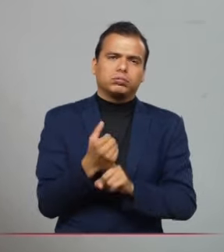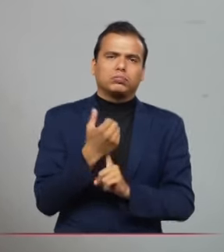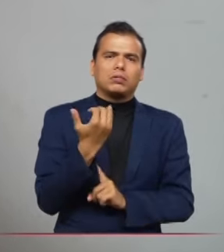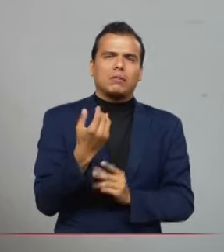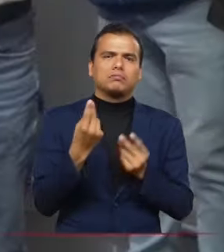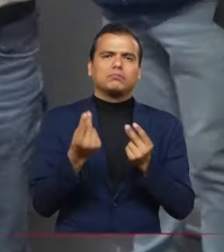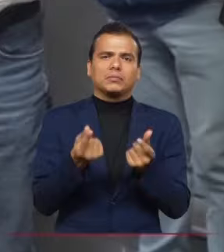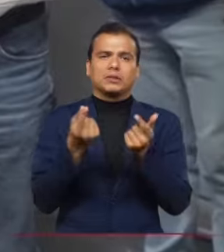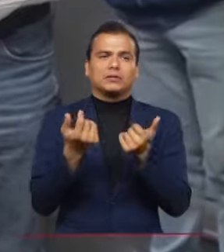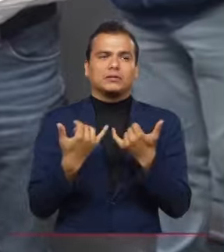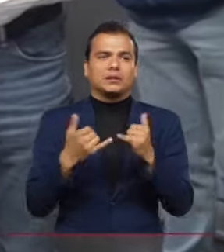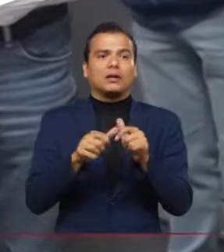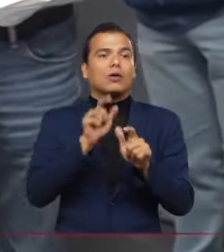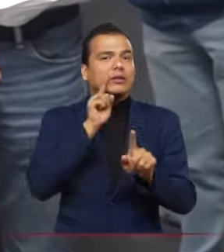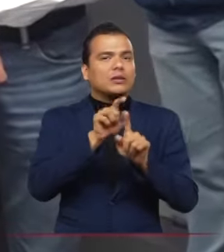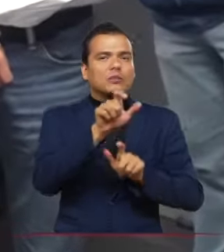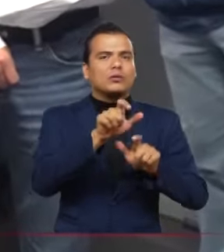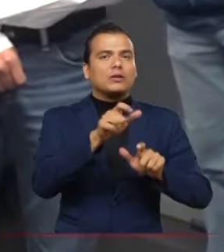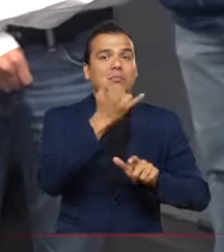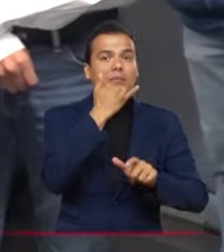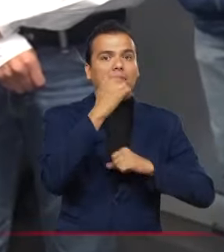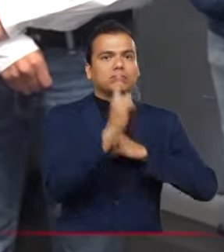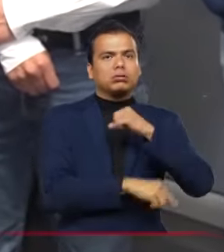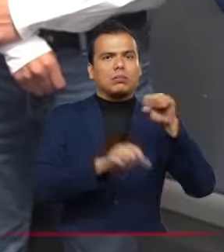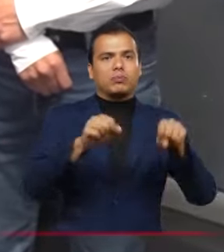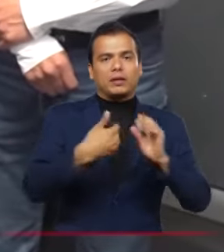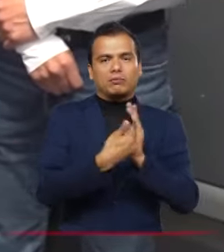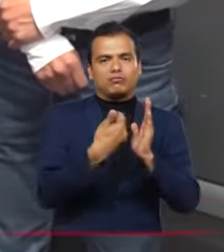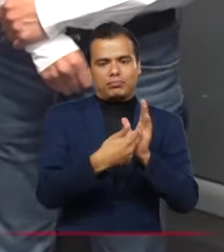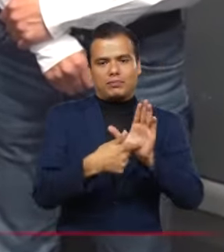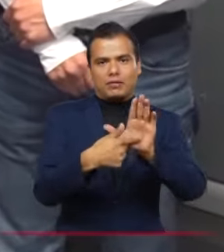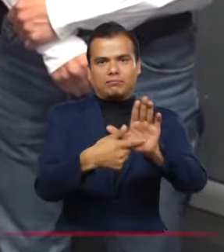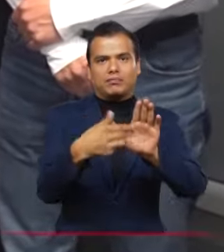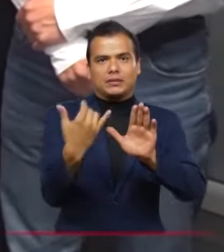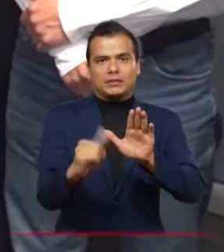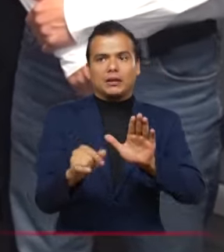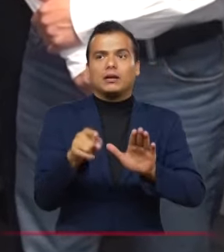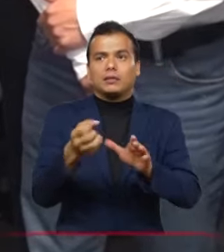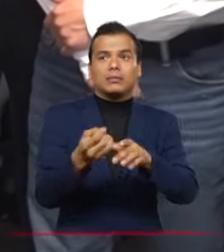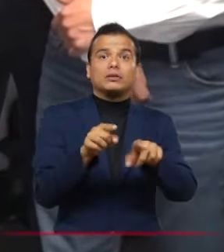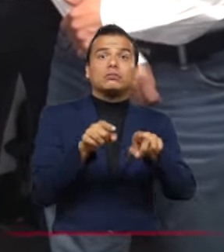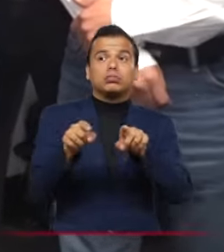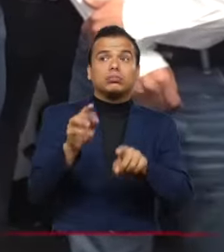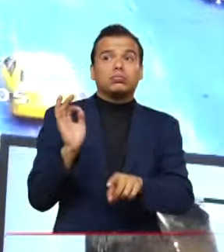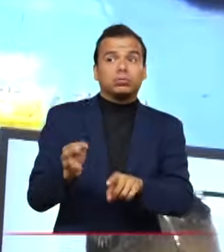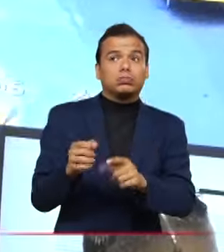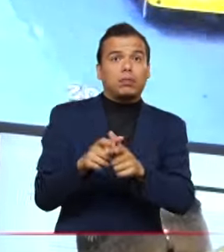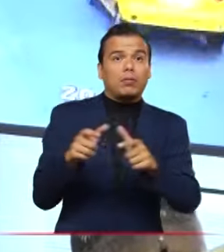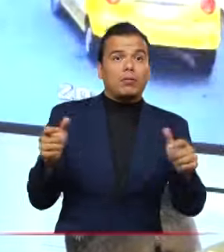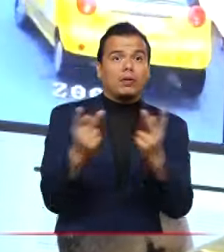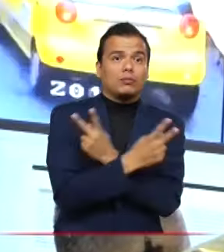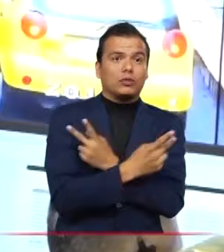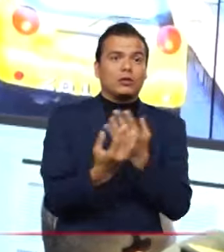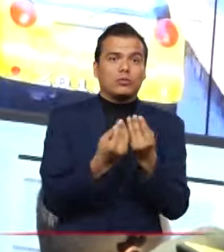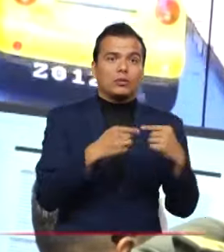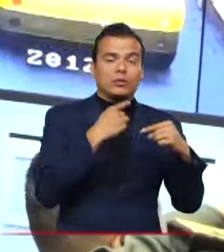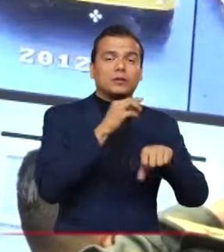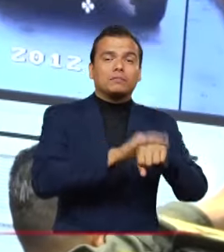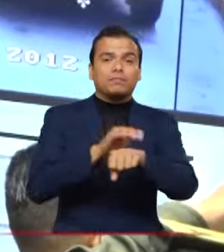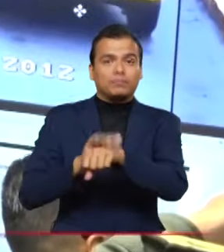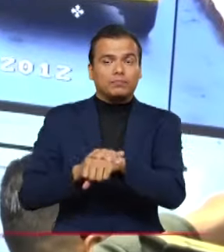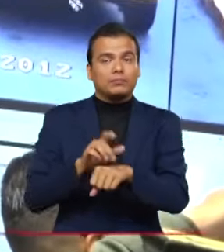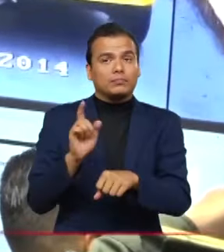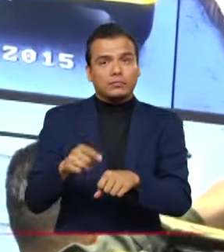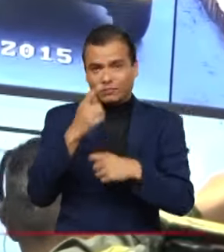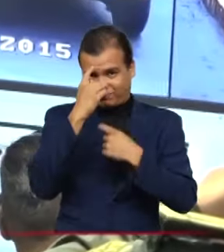procesos de judicialización. En la capital nariñense, los hurtos, riñas y homicidios en algunos puntos preocupa y las autoridades responden que deben blindarse